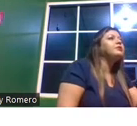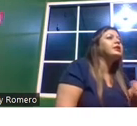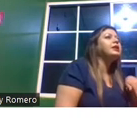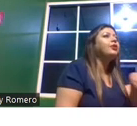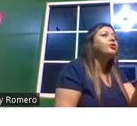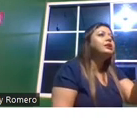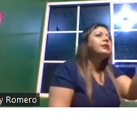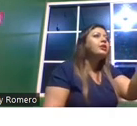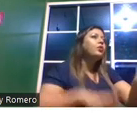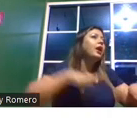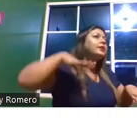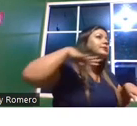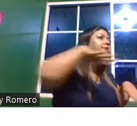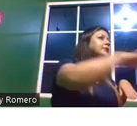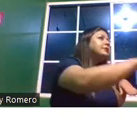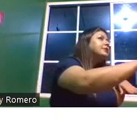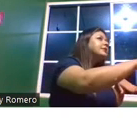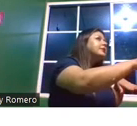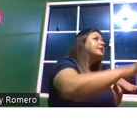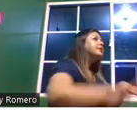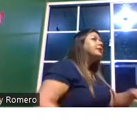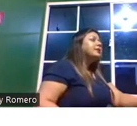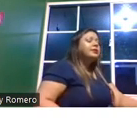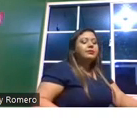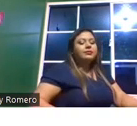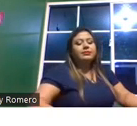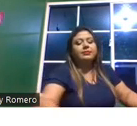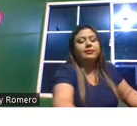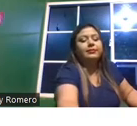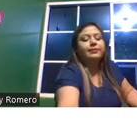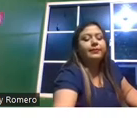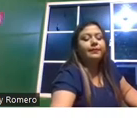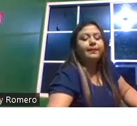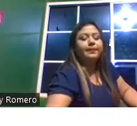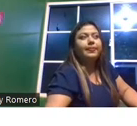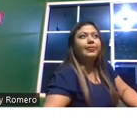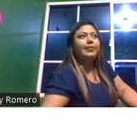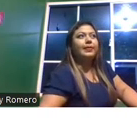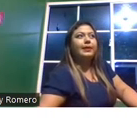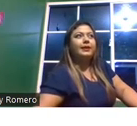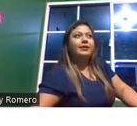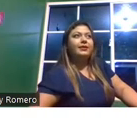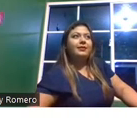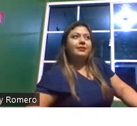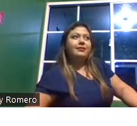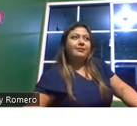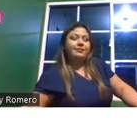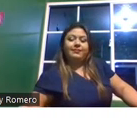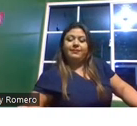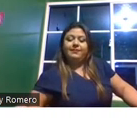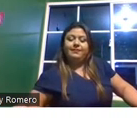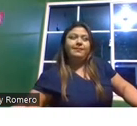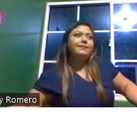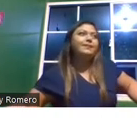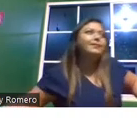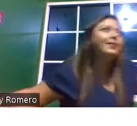es conocida nuestra empresa? ¿Se quedaría la gente con nosotros o se quedaría con nuestra competencia? Eso, en determinado momento,